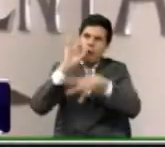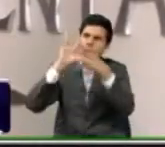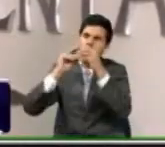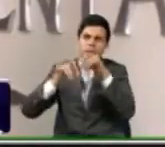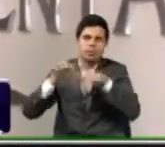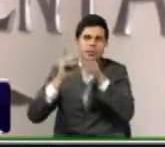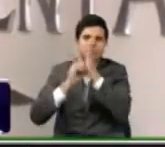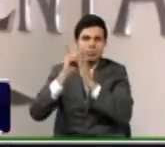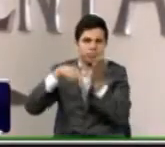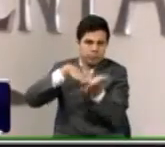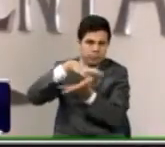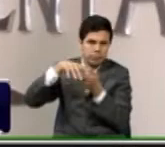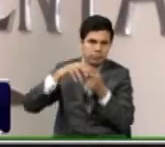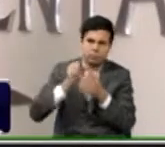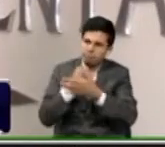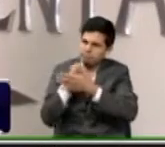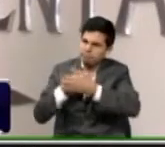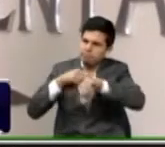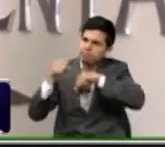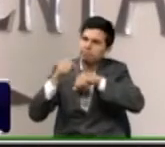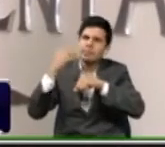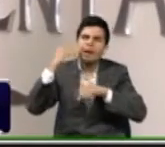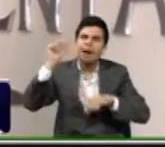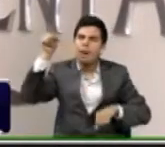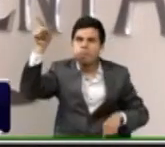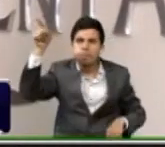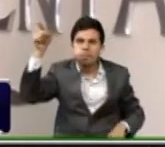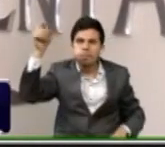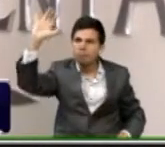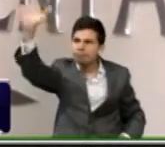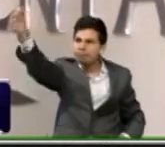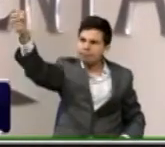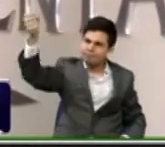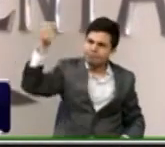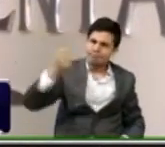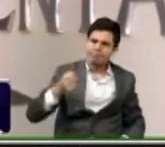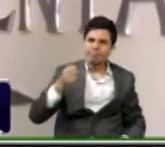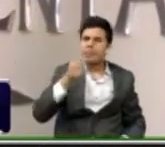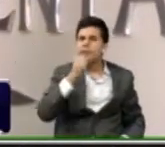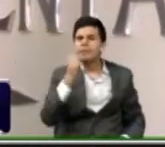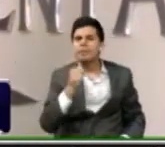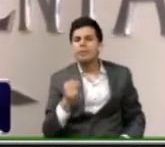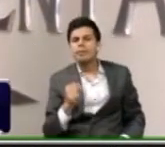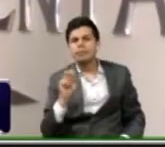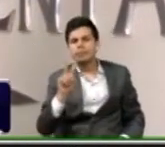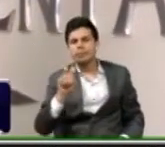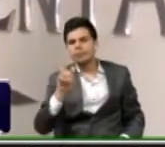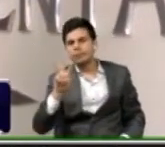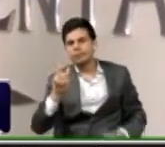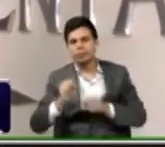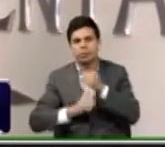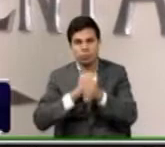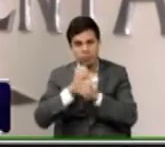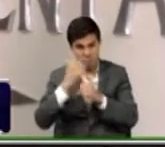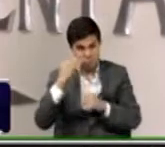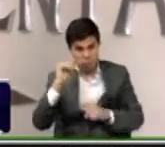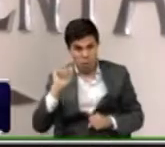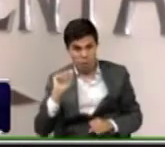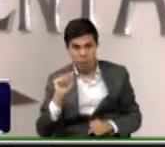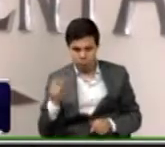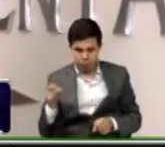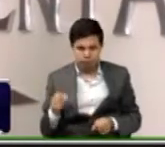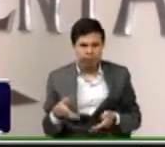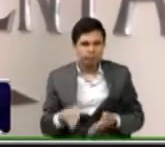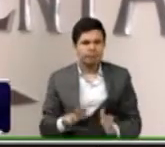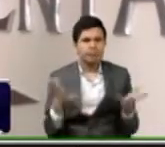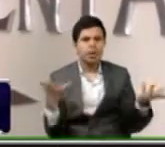desarrollo del departamento de Santander hemos logrado que una mujer una adulta mayor de 78 años originaria de San Miguel